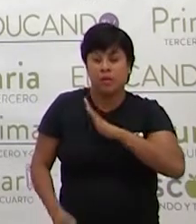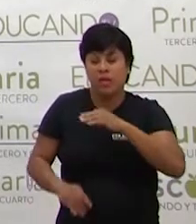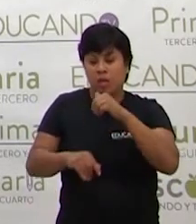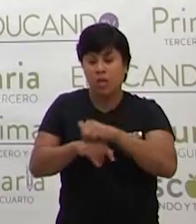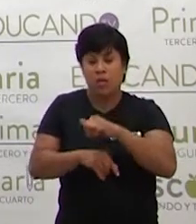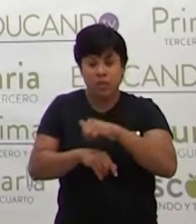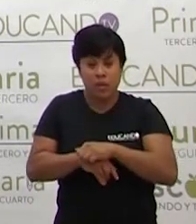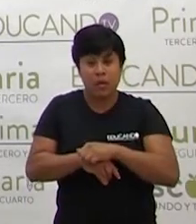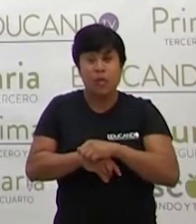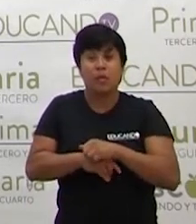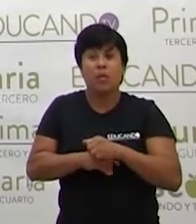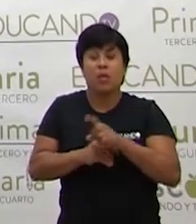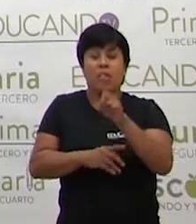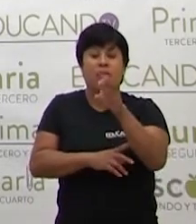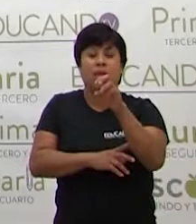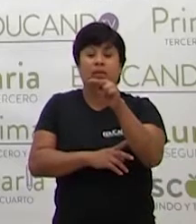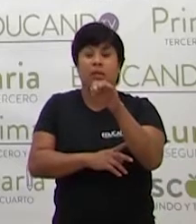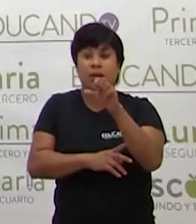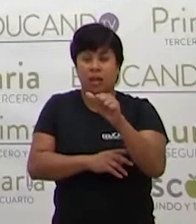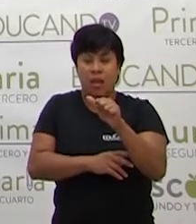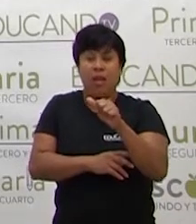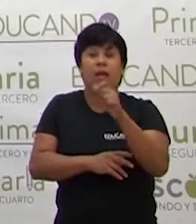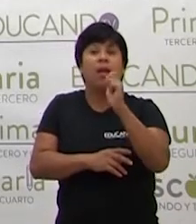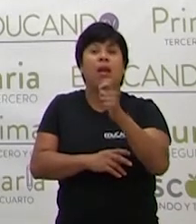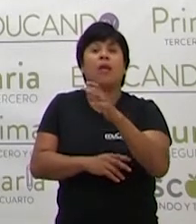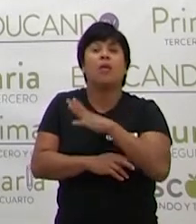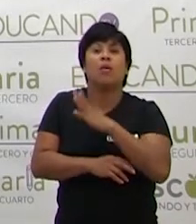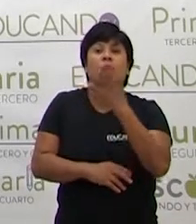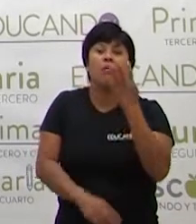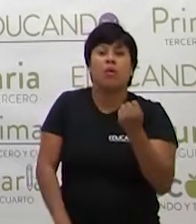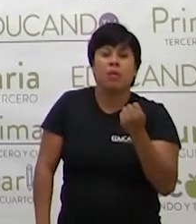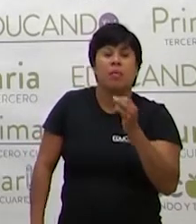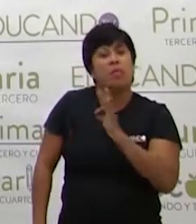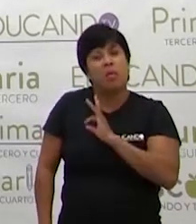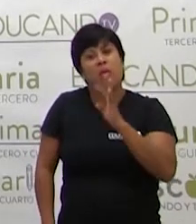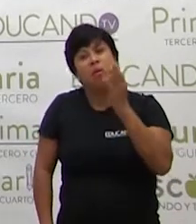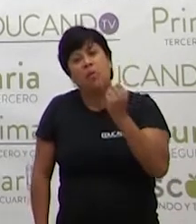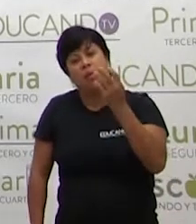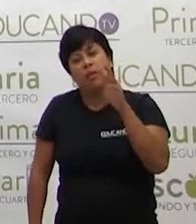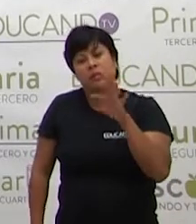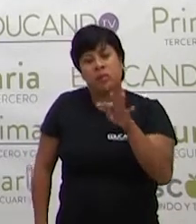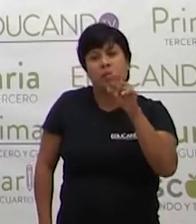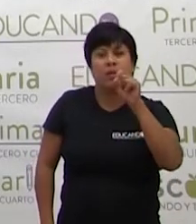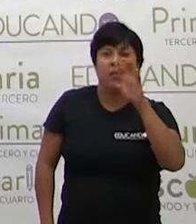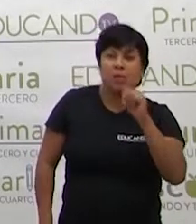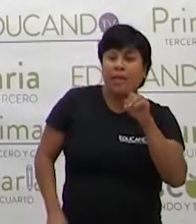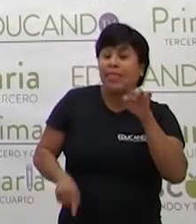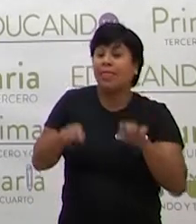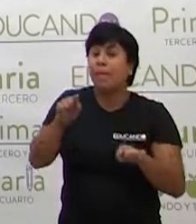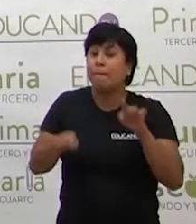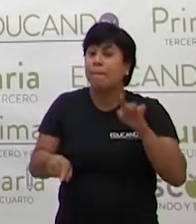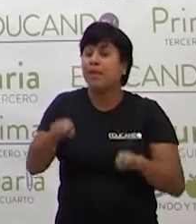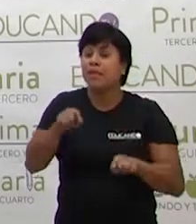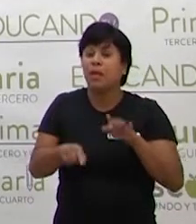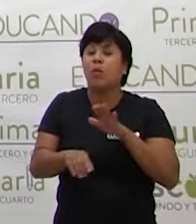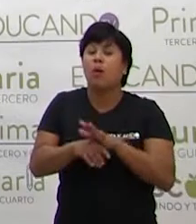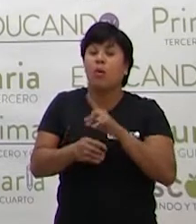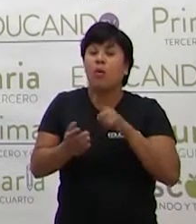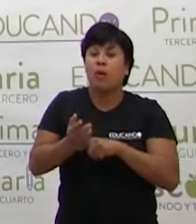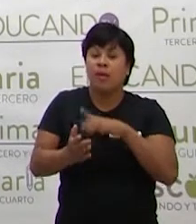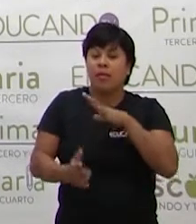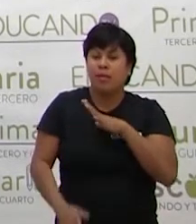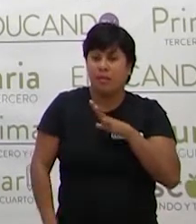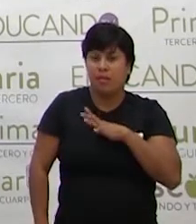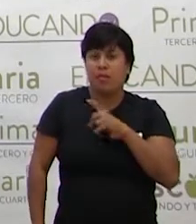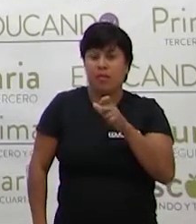una decena, está un 9. Puede ser 9, 19, 29, dependiendo de los dos